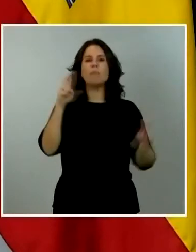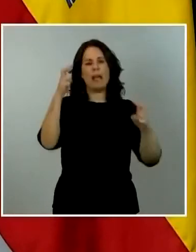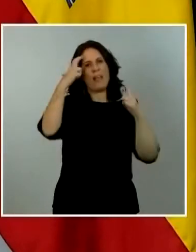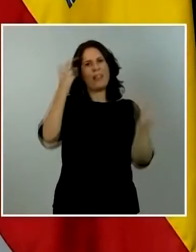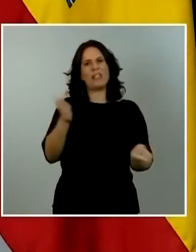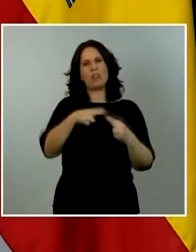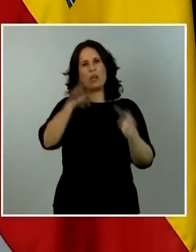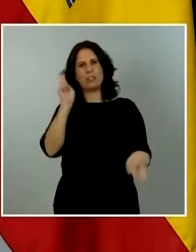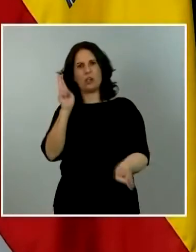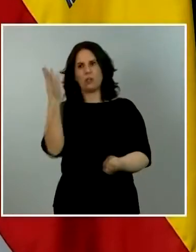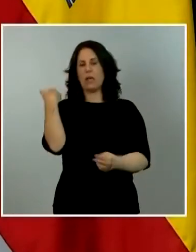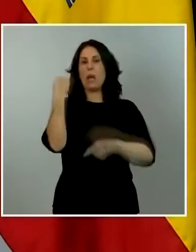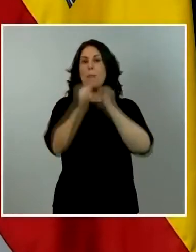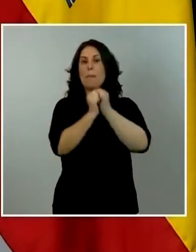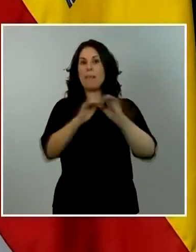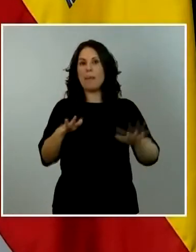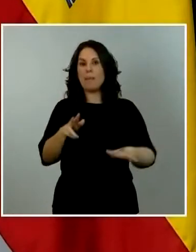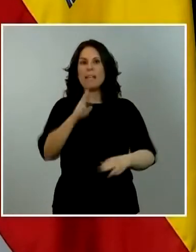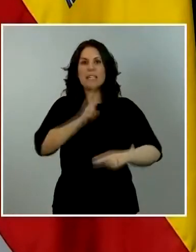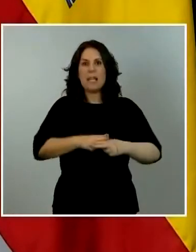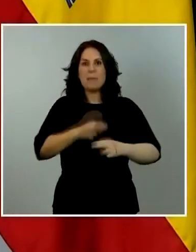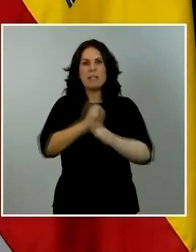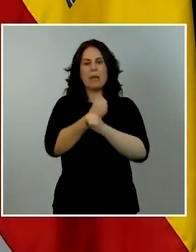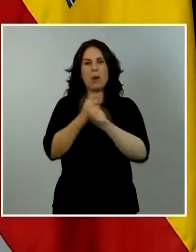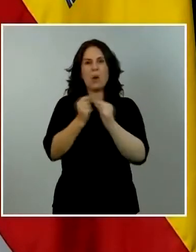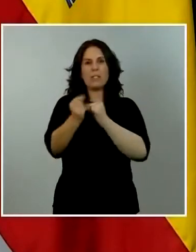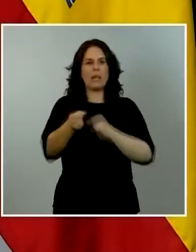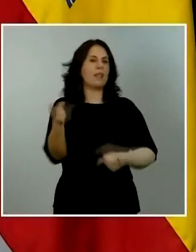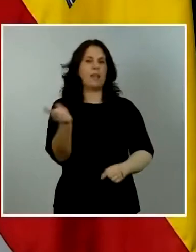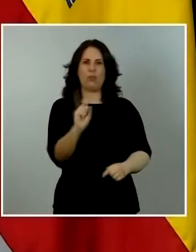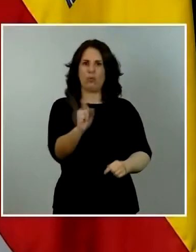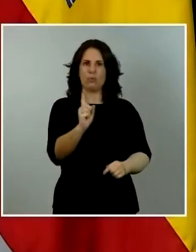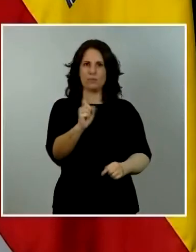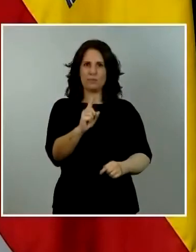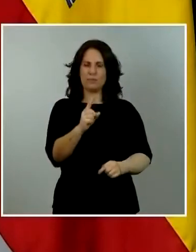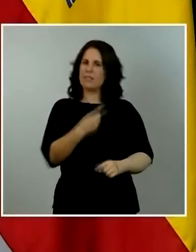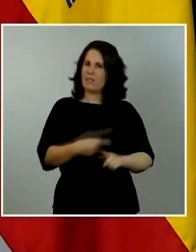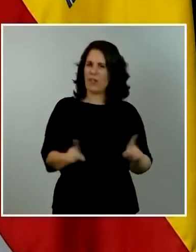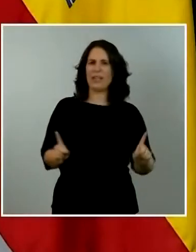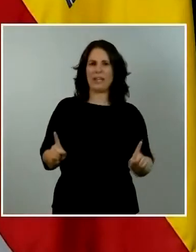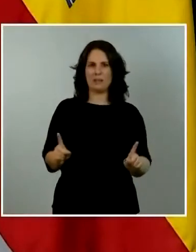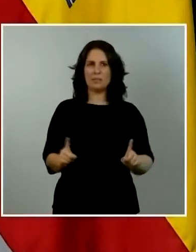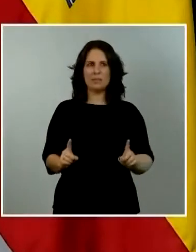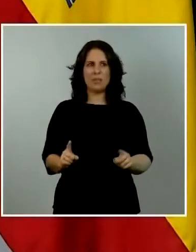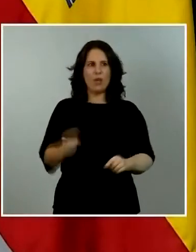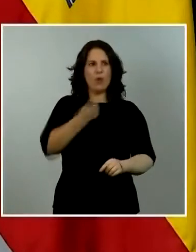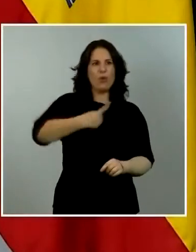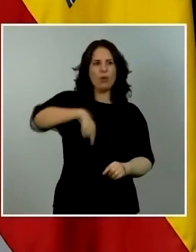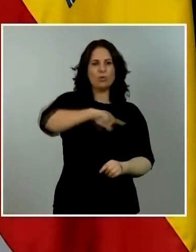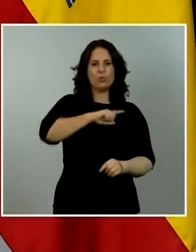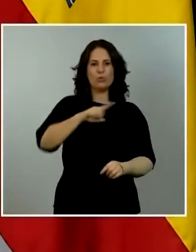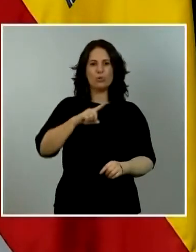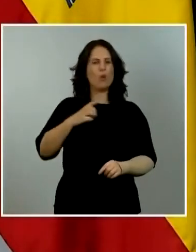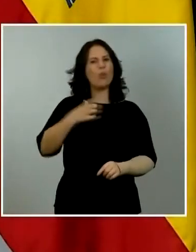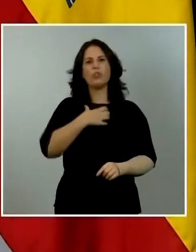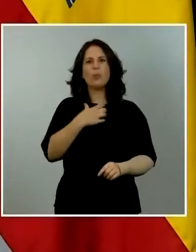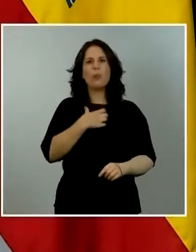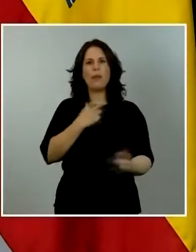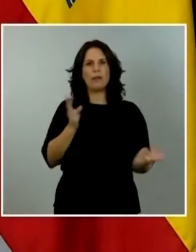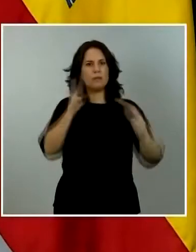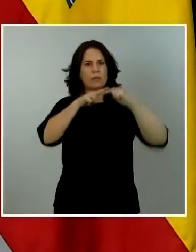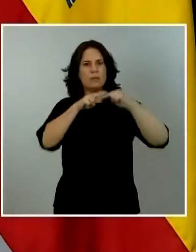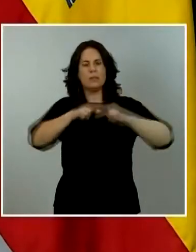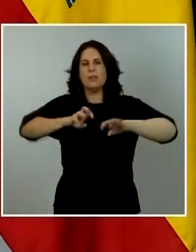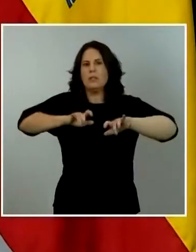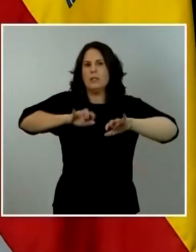no es trabajo a distancia es decir no no podemos estar permanentemente conectados todo el día